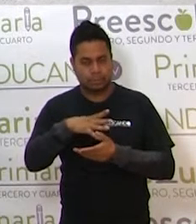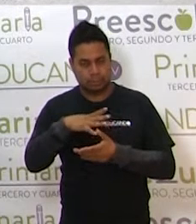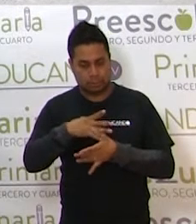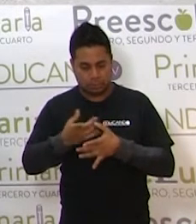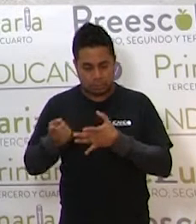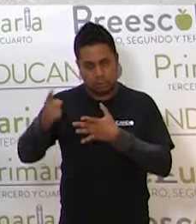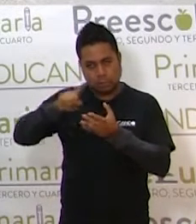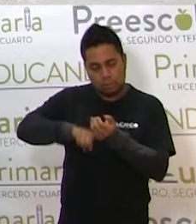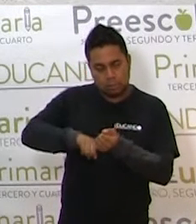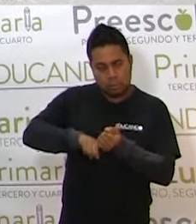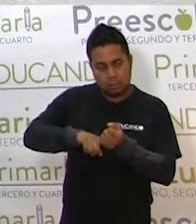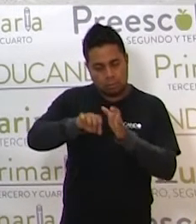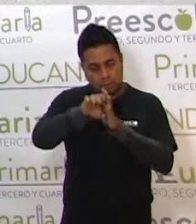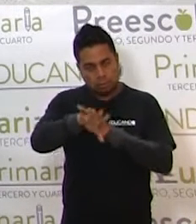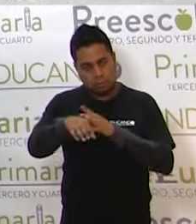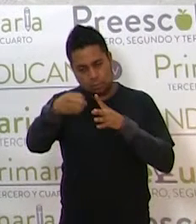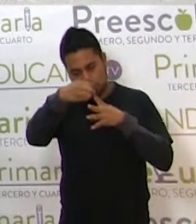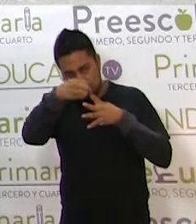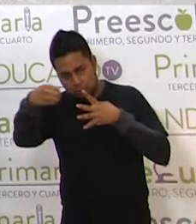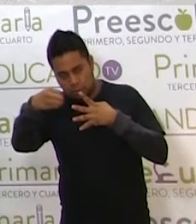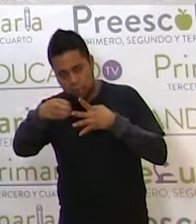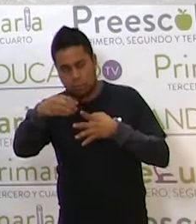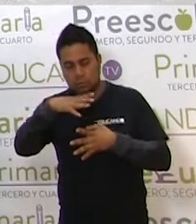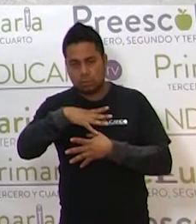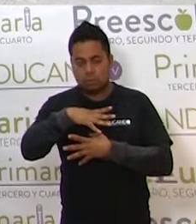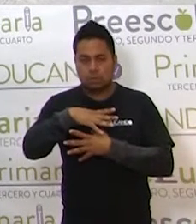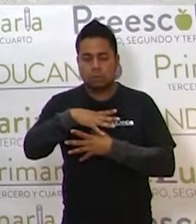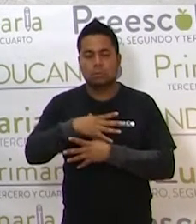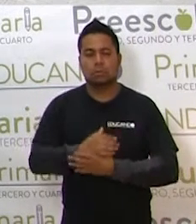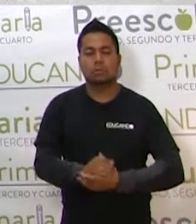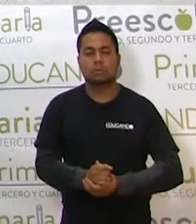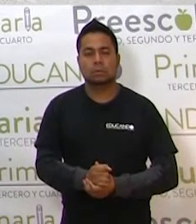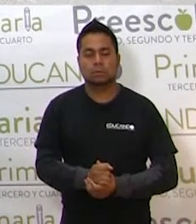de los versos que tienen 2